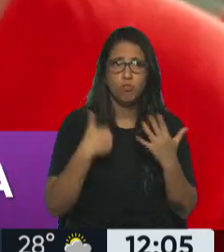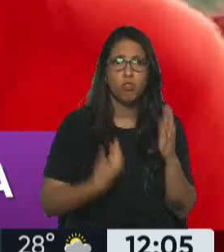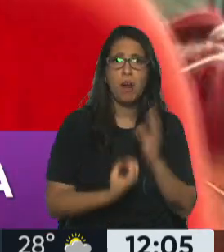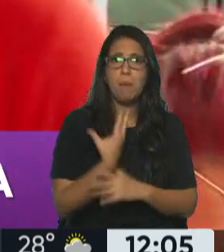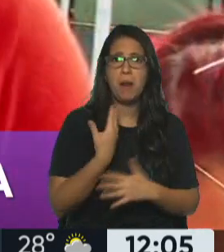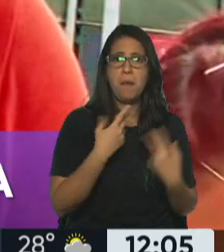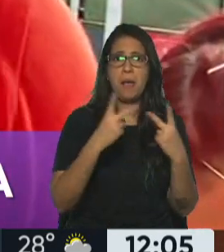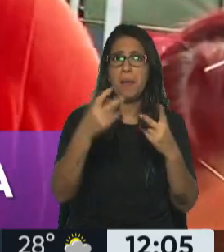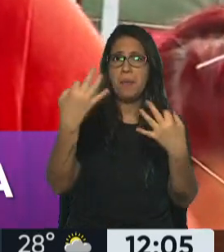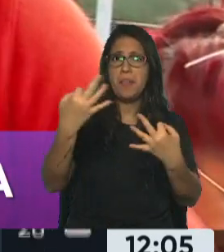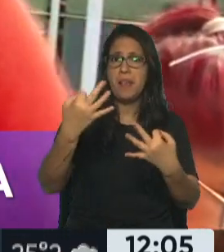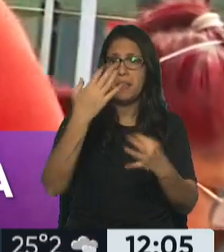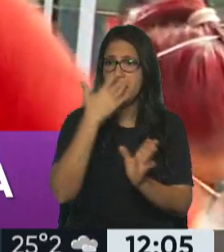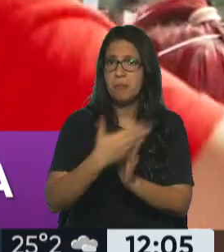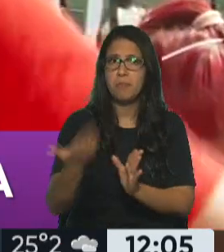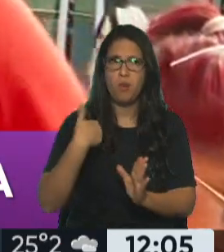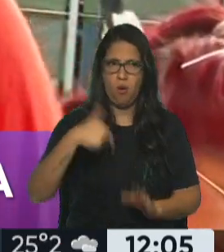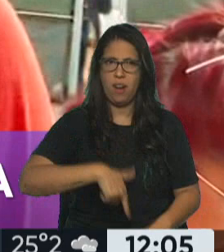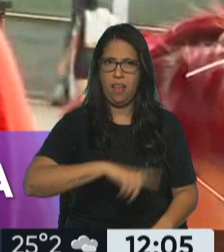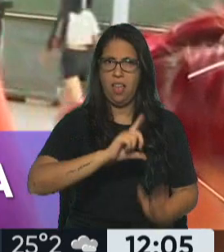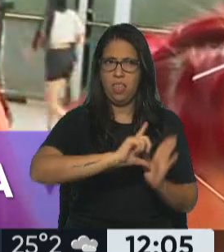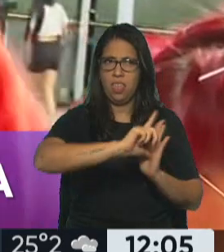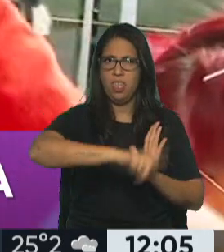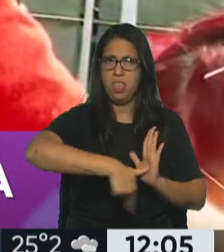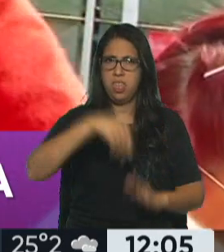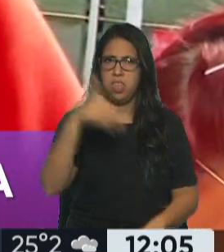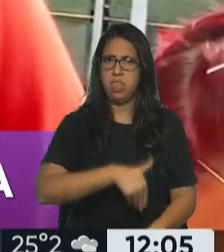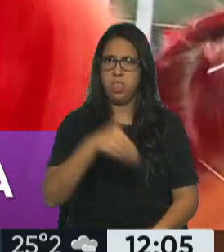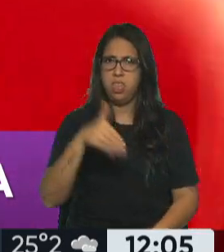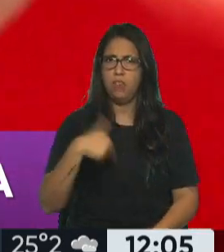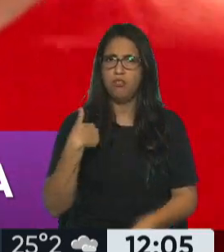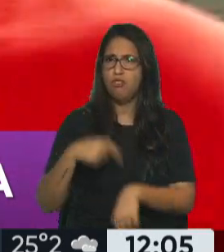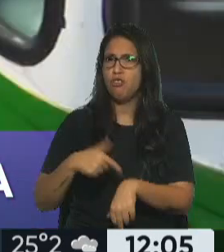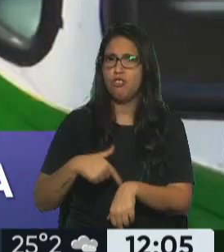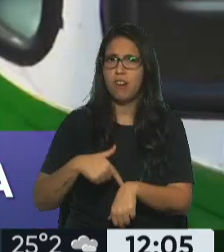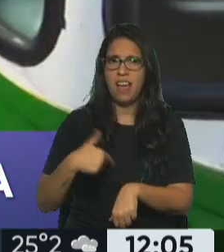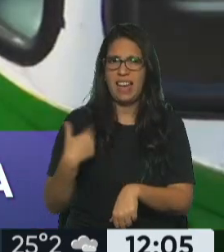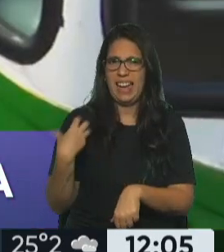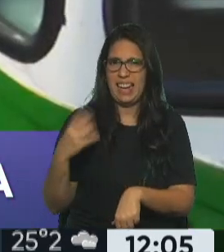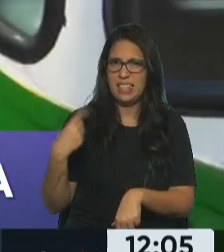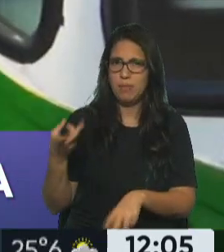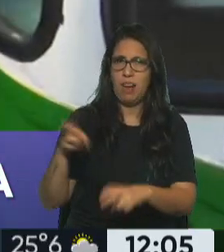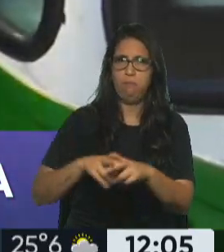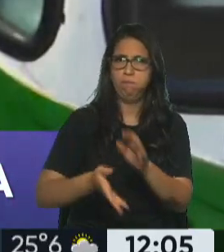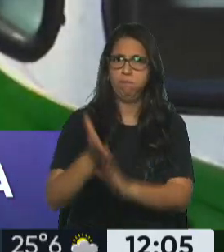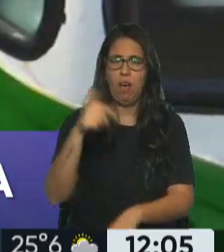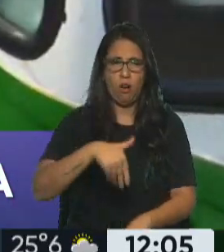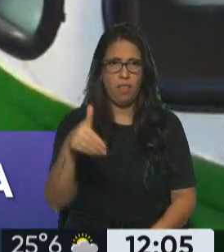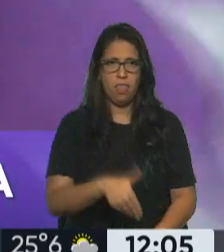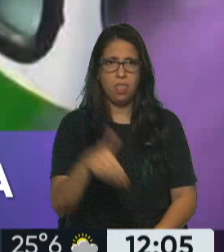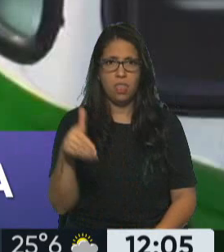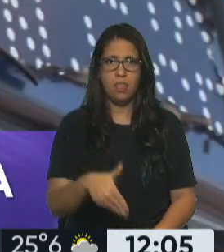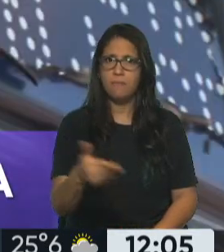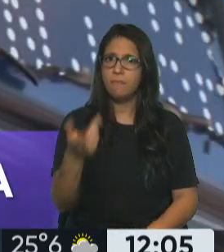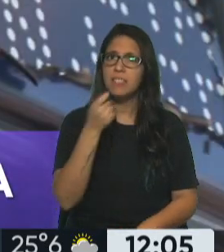que ahora no tengo idea, pero está tardando más de normal. Yo cuando vengo hasta ahora, mayormente ya lo tomé. O sea, sí, no está. ¿Te preocupa que se dispare la tarifa